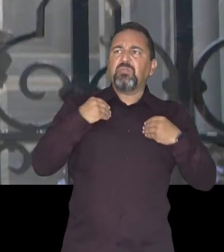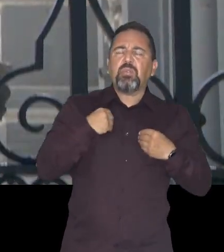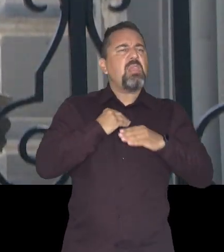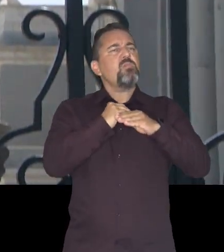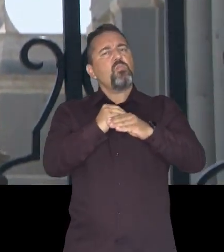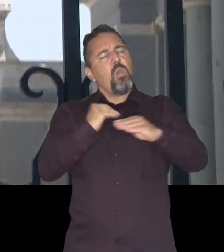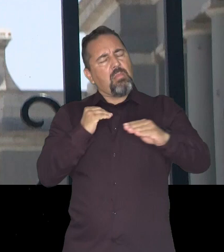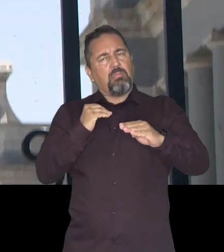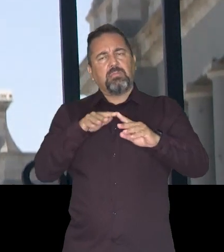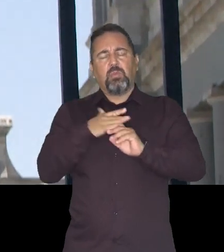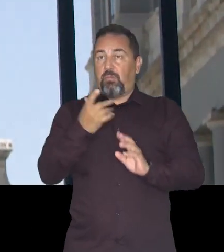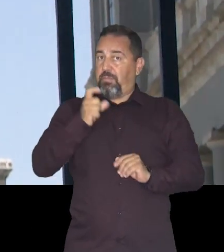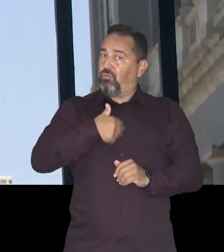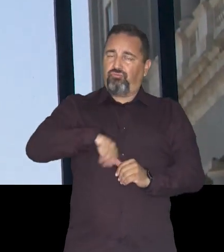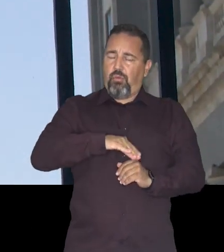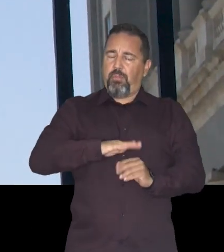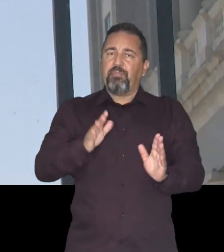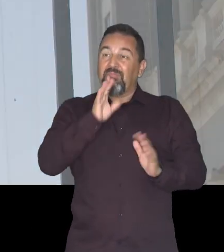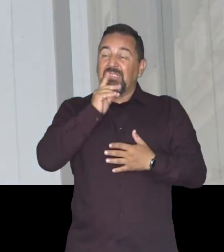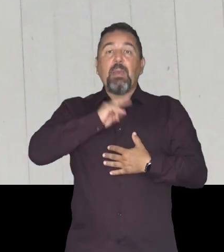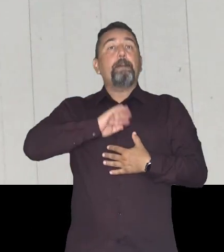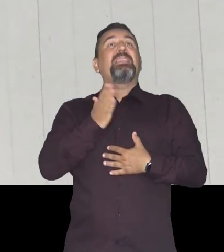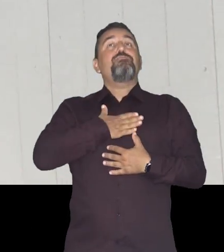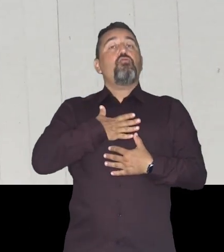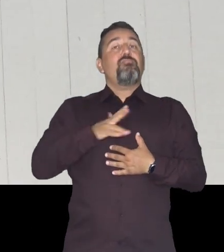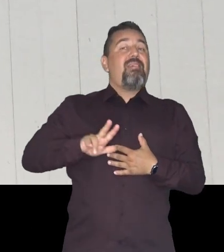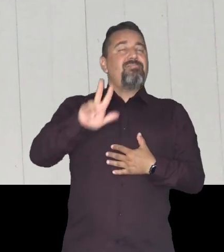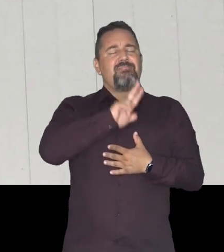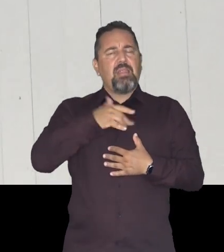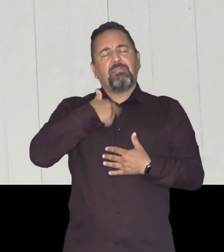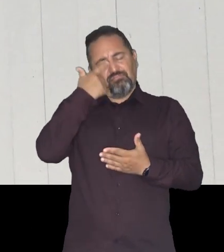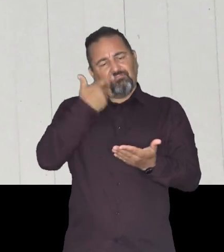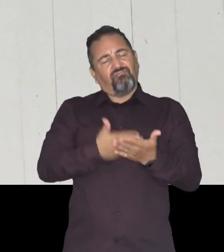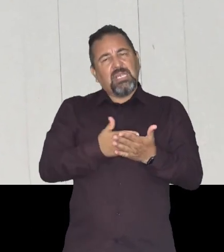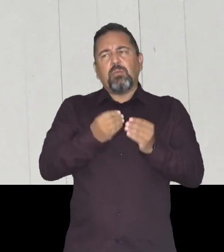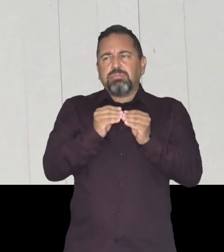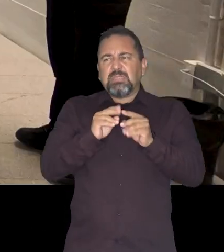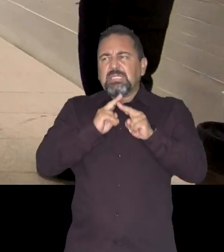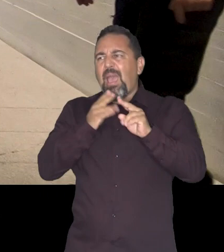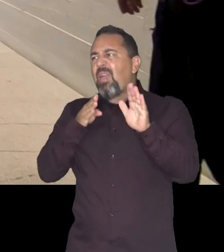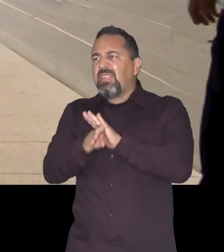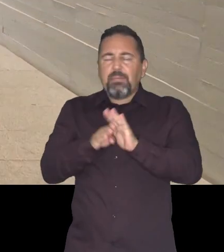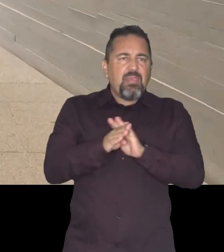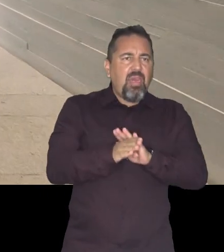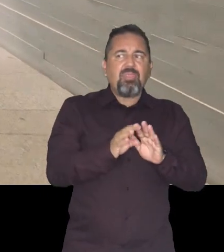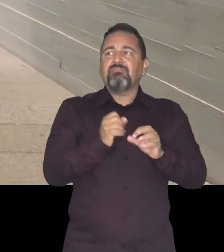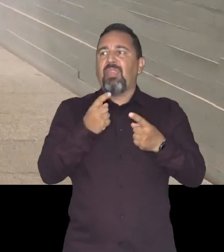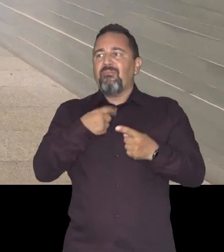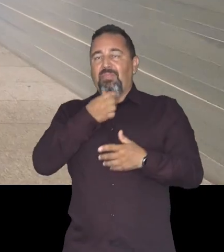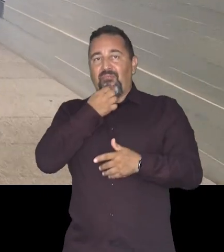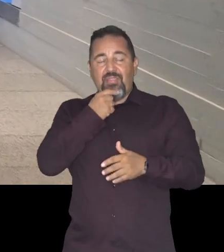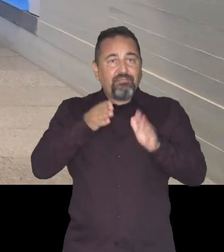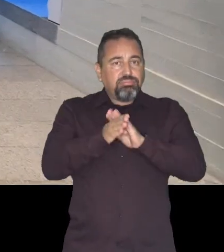cultura en igualdad de condiciones. Por ello, Patrimonio Nacional ha tenido en cuenta e implementado diversas medidas de accesibilidad